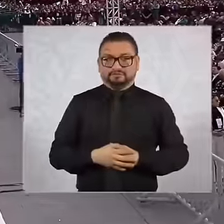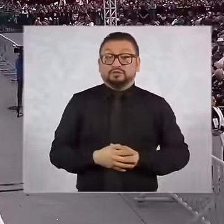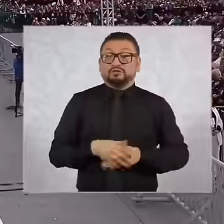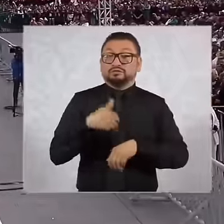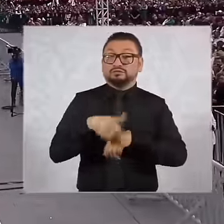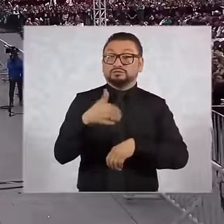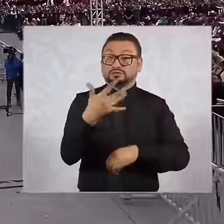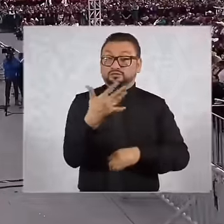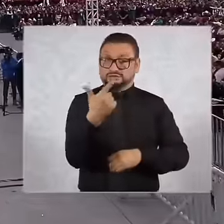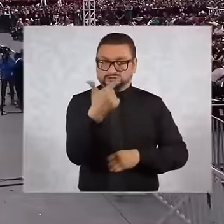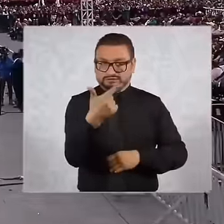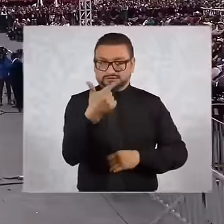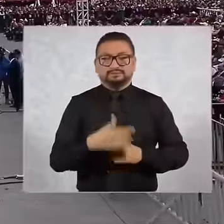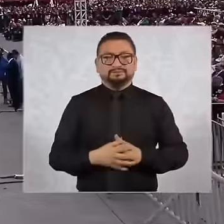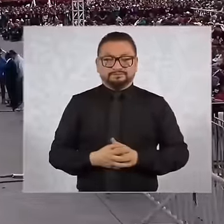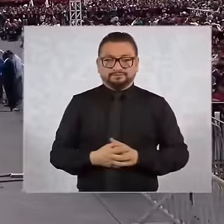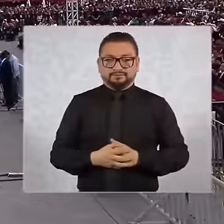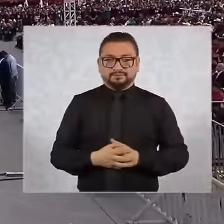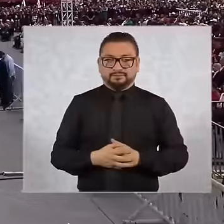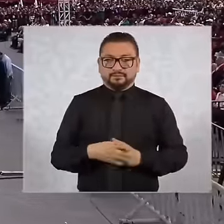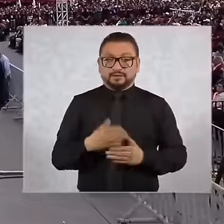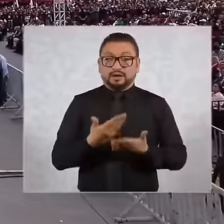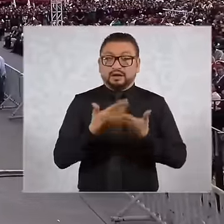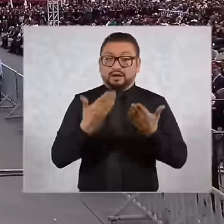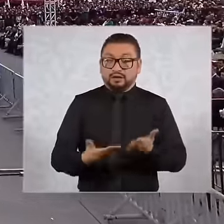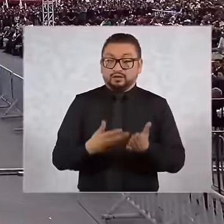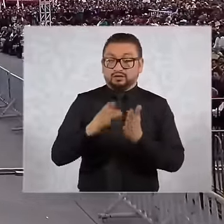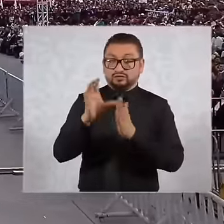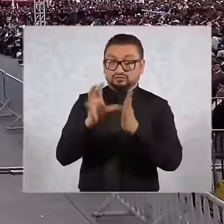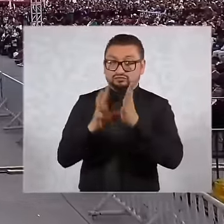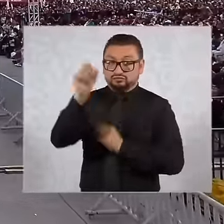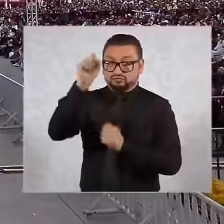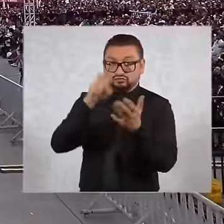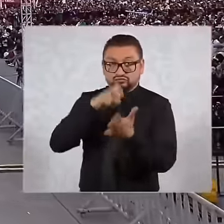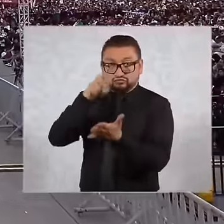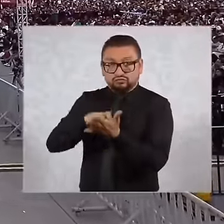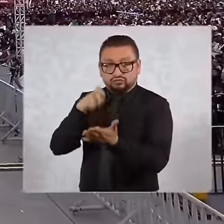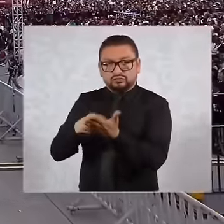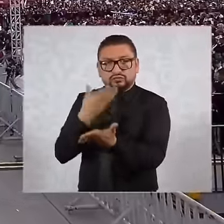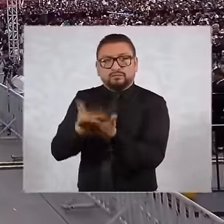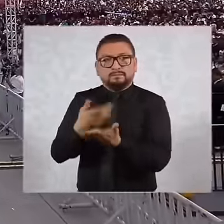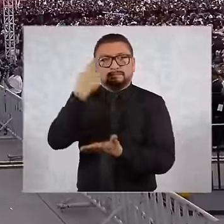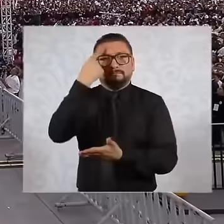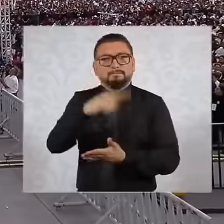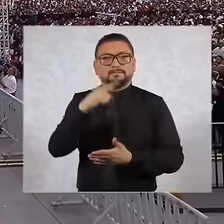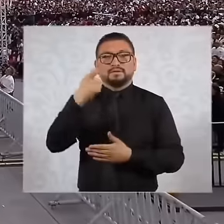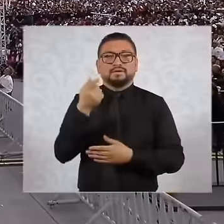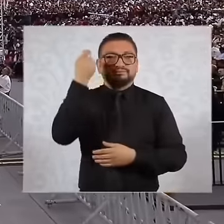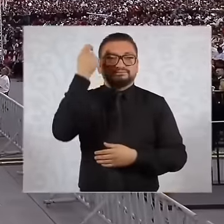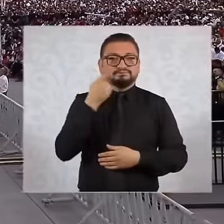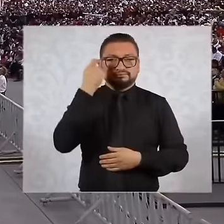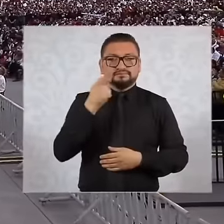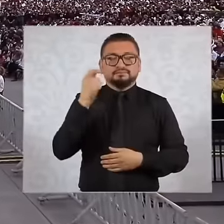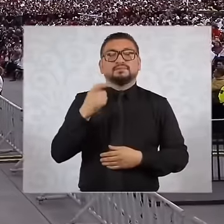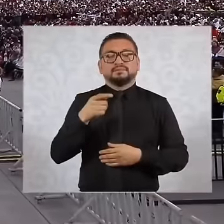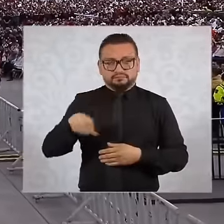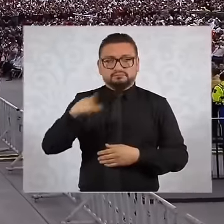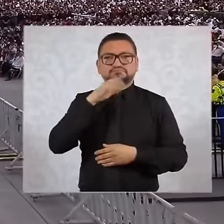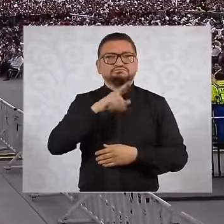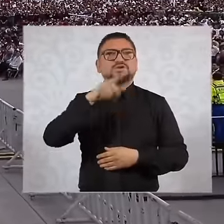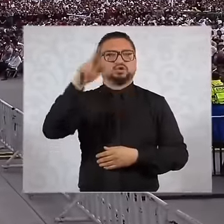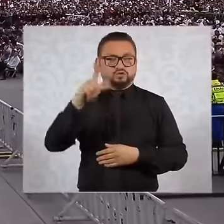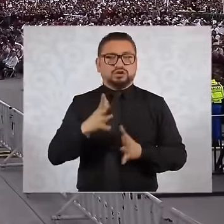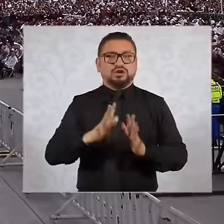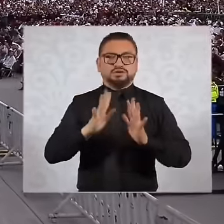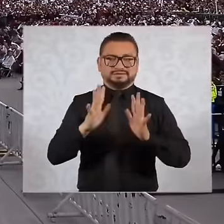57. Se aprobará la reforma a la Constitución para mejorar las pensiones, que en realidad ya